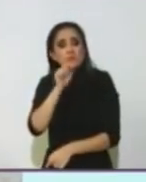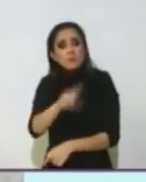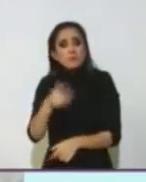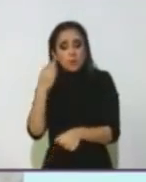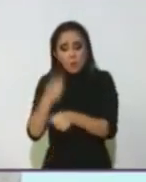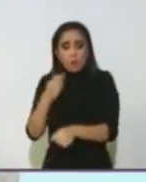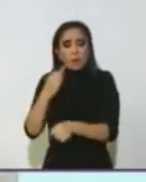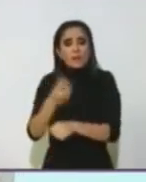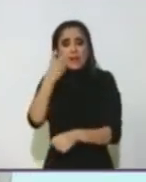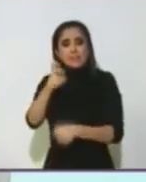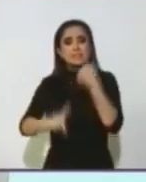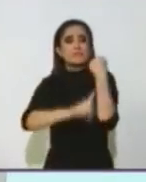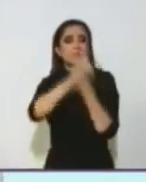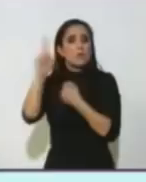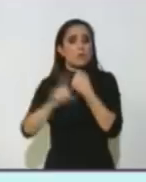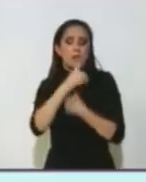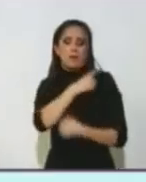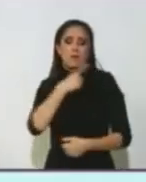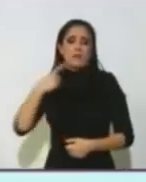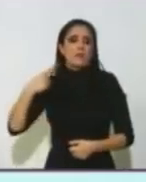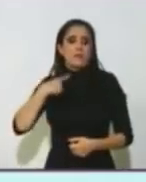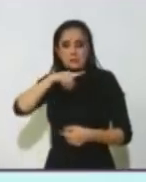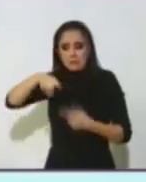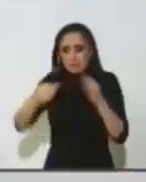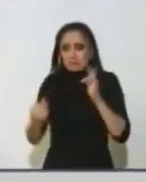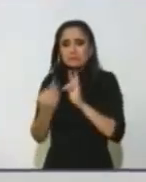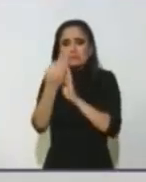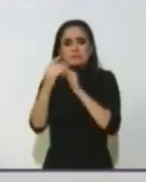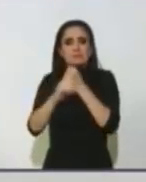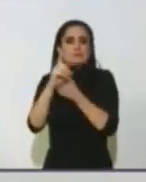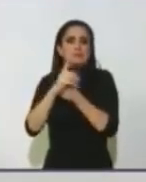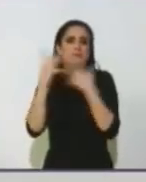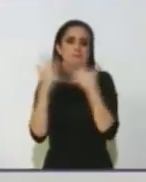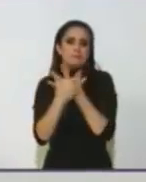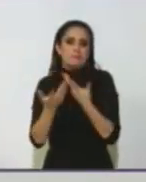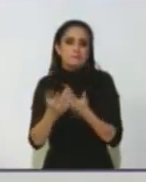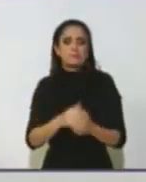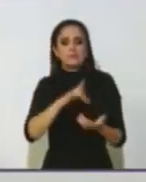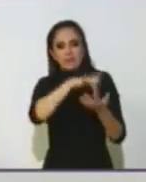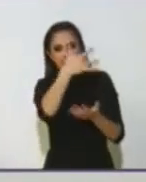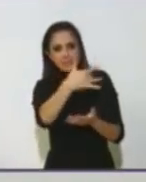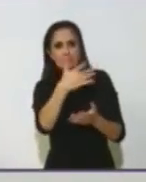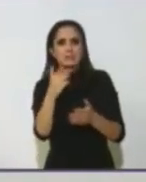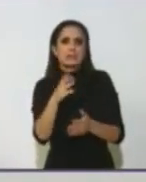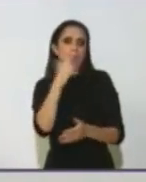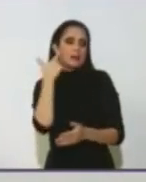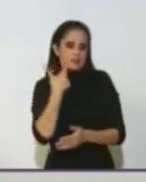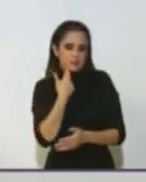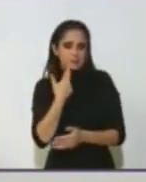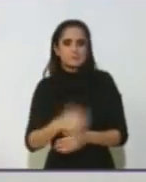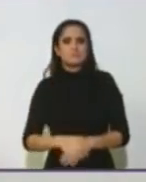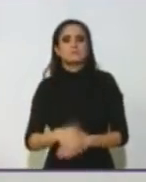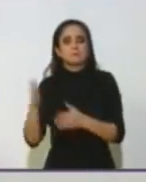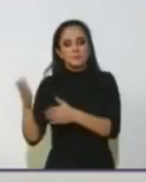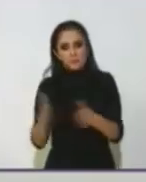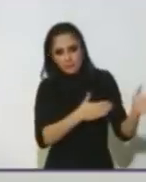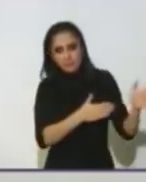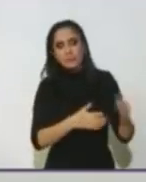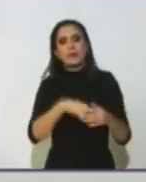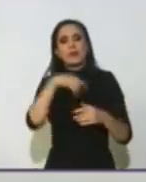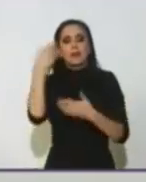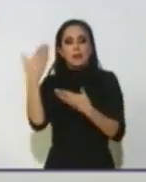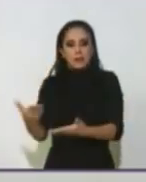problemas que hoy tenemos que enfrentar muchas gracias gracias marco partido humanista de la ciudad de mexico el turno de el